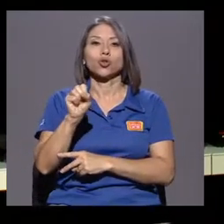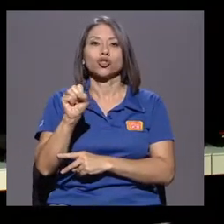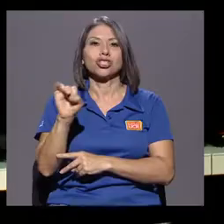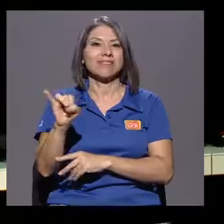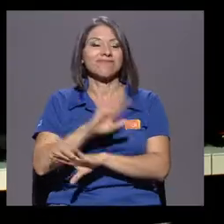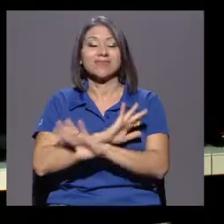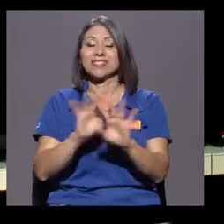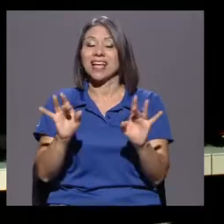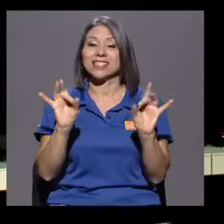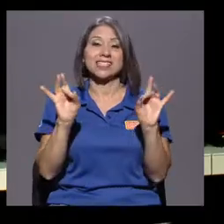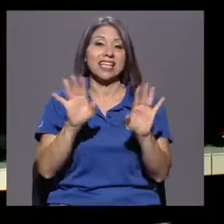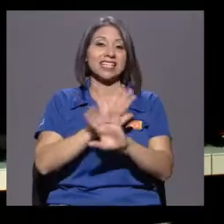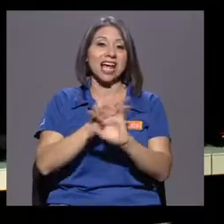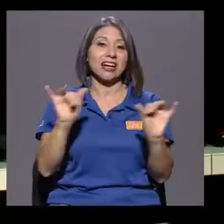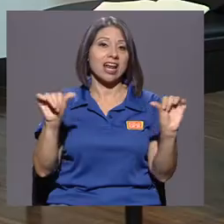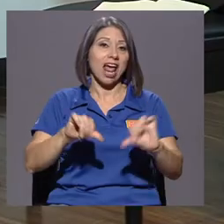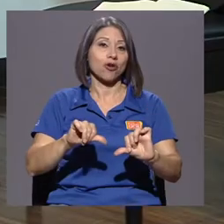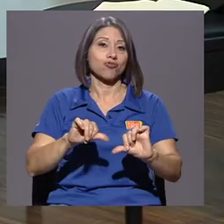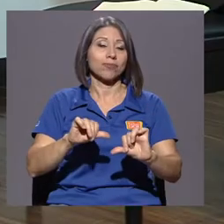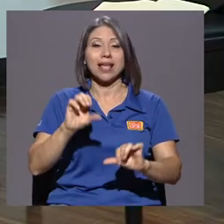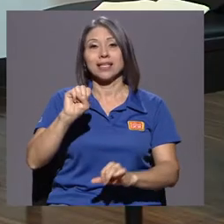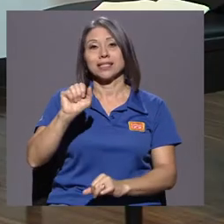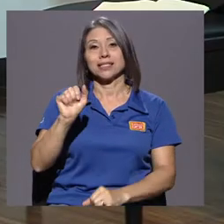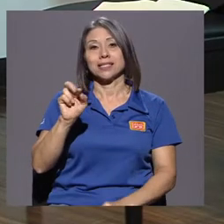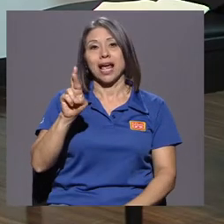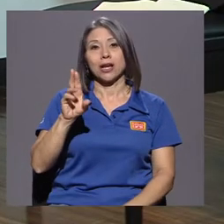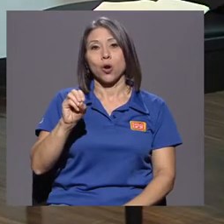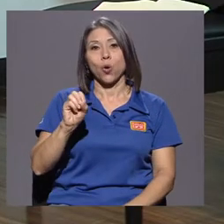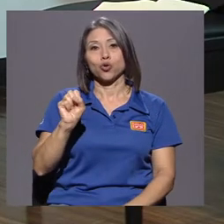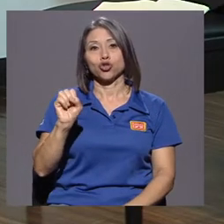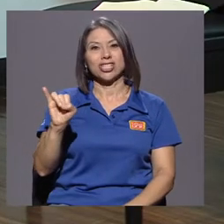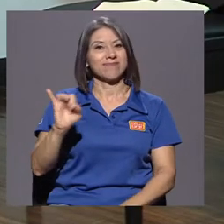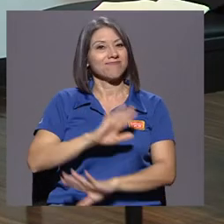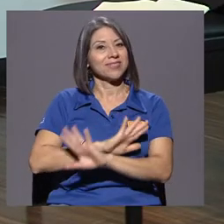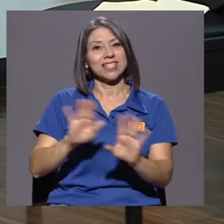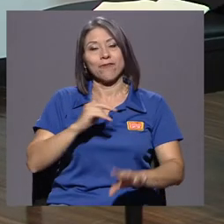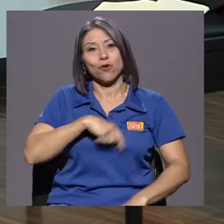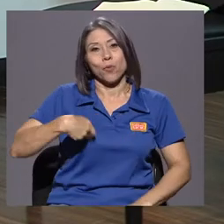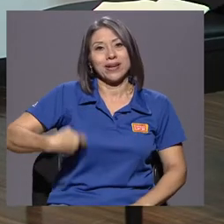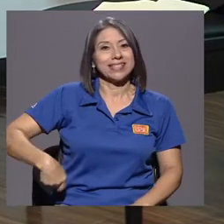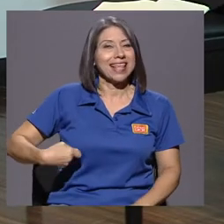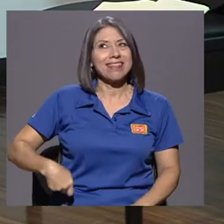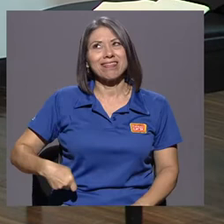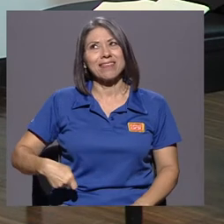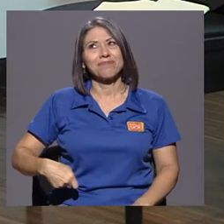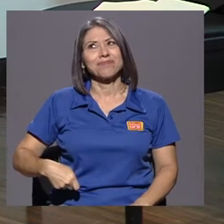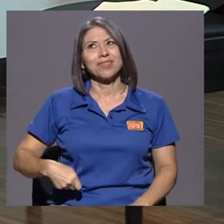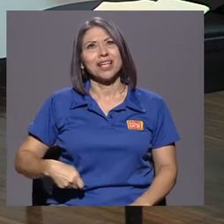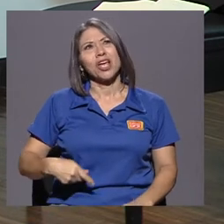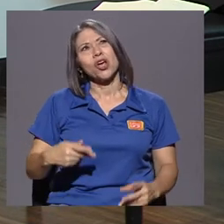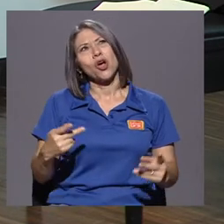cosilla fue un presidente sabalero y popular peor que populista populachero